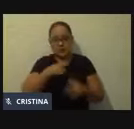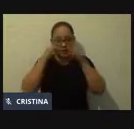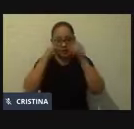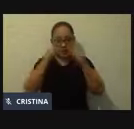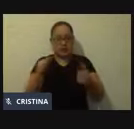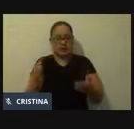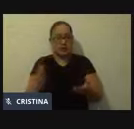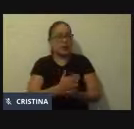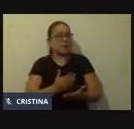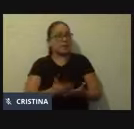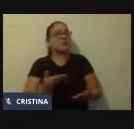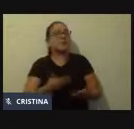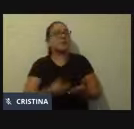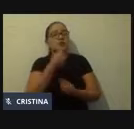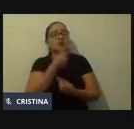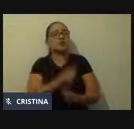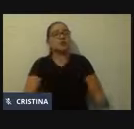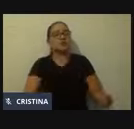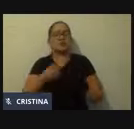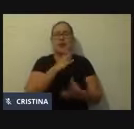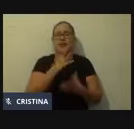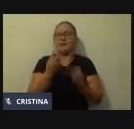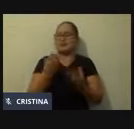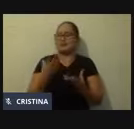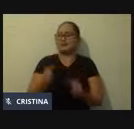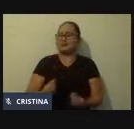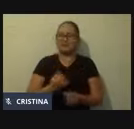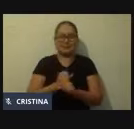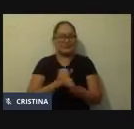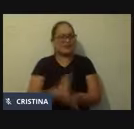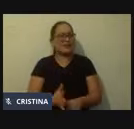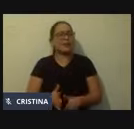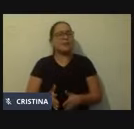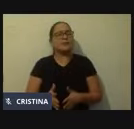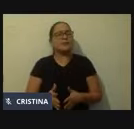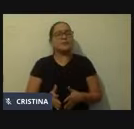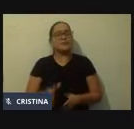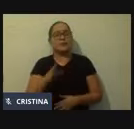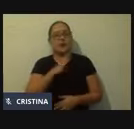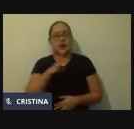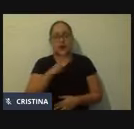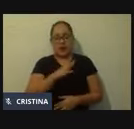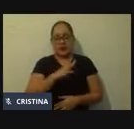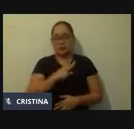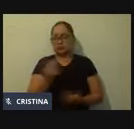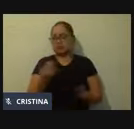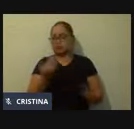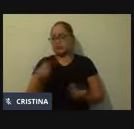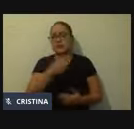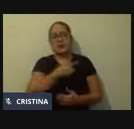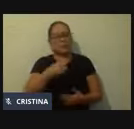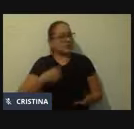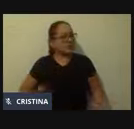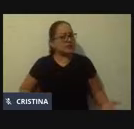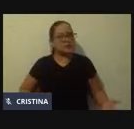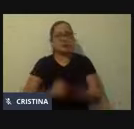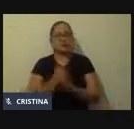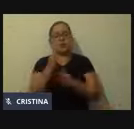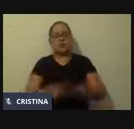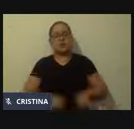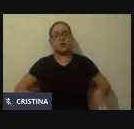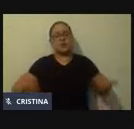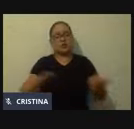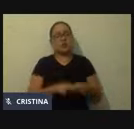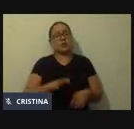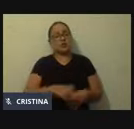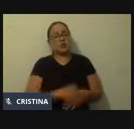hoy manejan muchísima, muchísima información y hay decisiones tan grandes que vamos a tener que estar tomando que más nos vale que